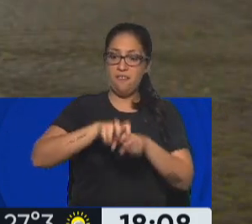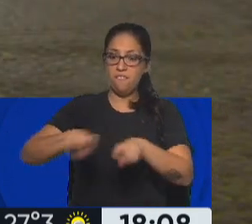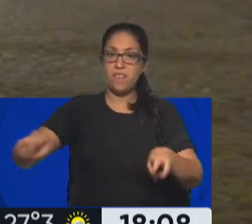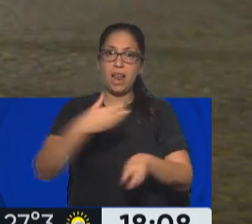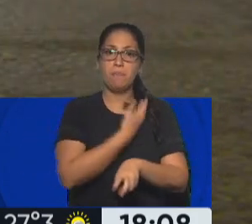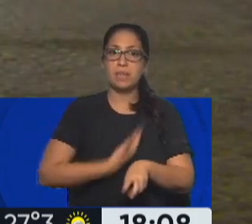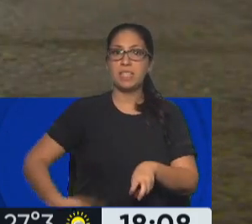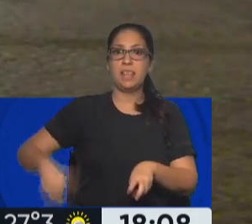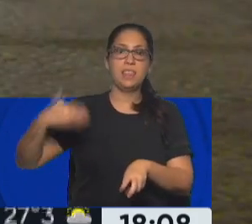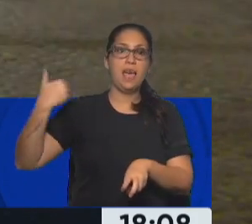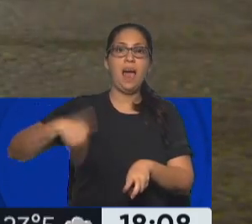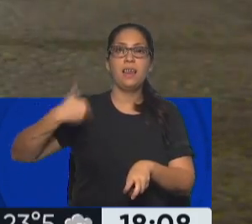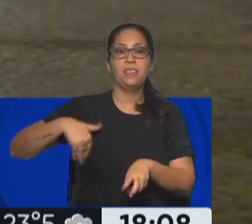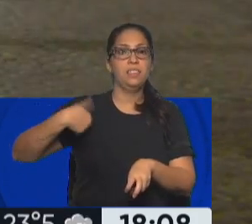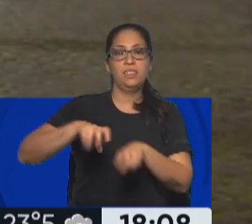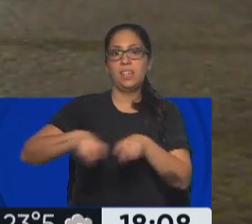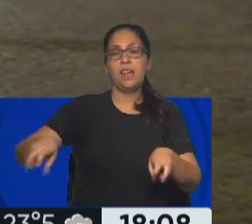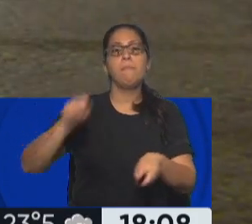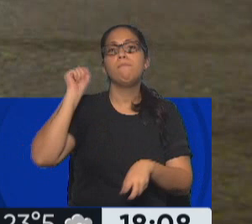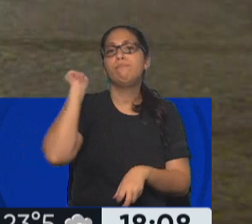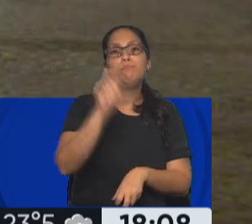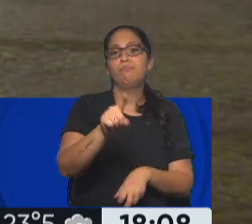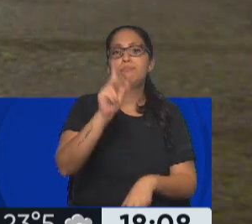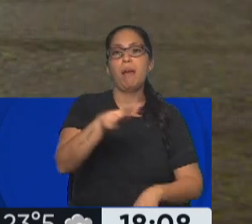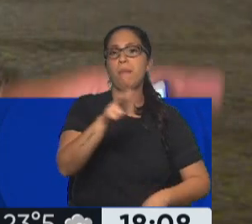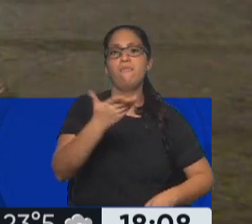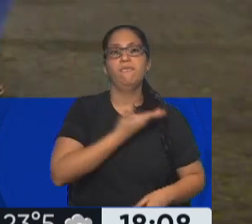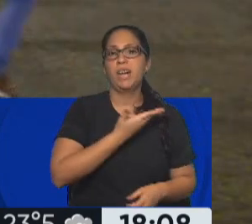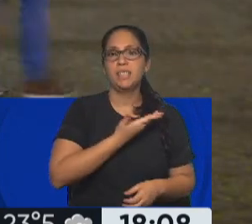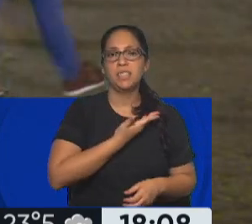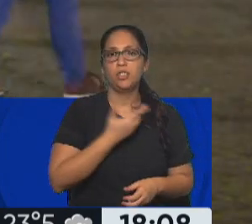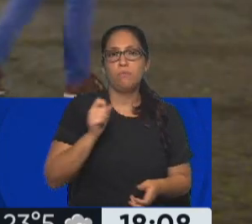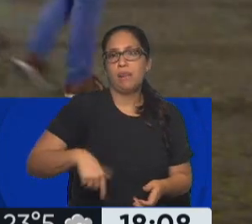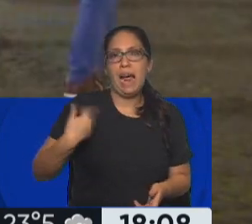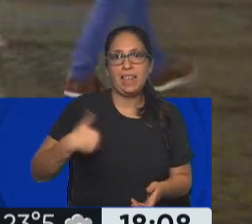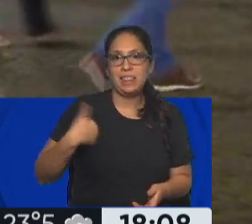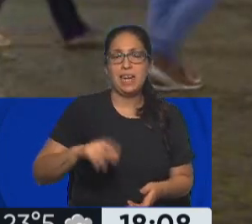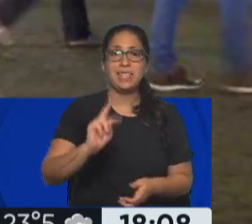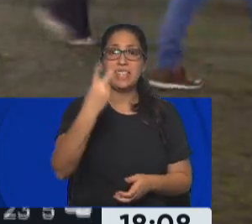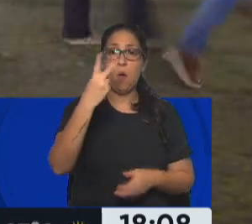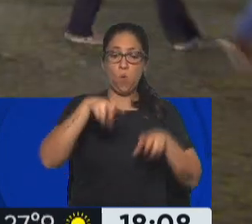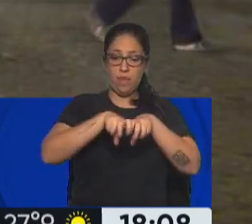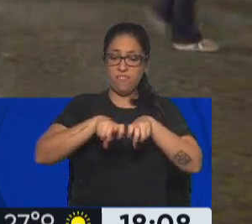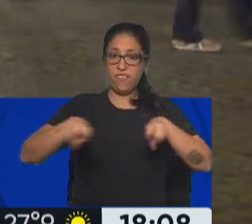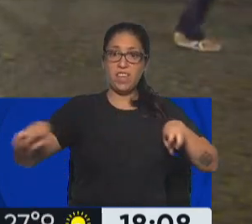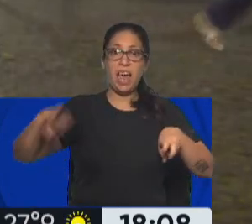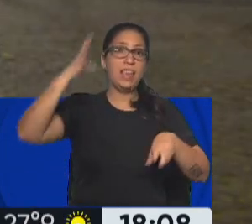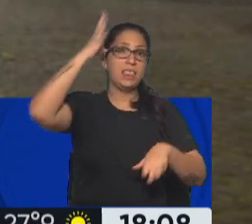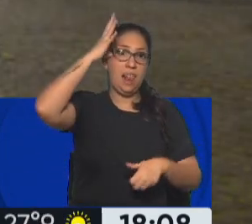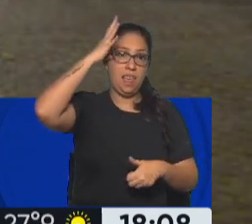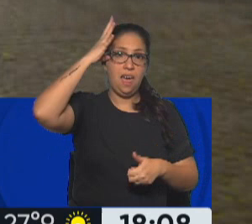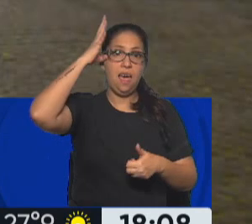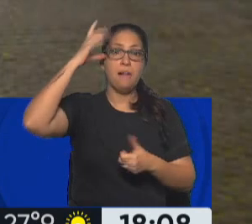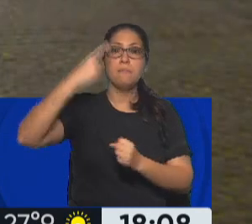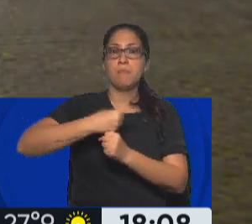Nación y delegación argentina. ¿Por qué? Porque es la nacionalidad del Papa que están despidiendo. Segunda fila, presidente de Italia,